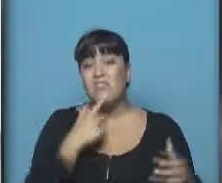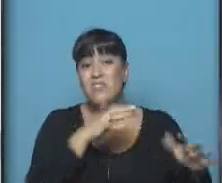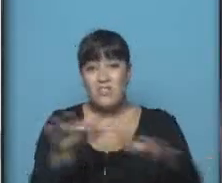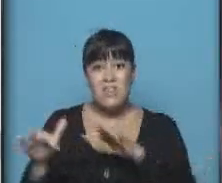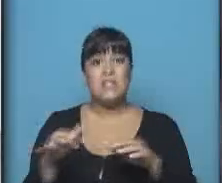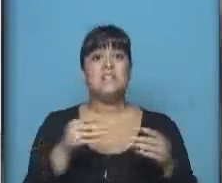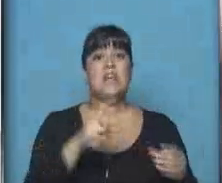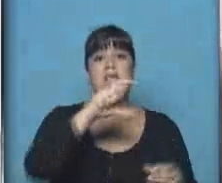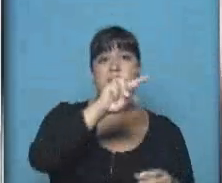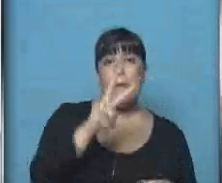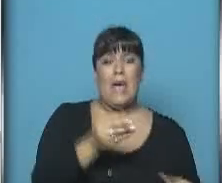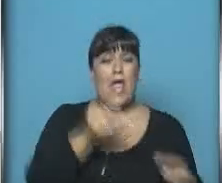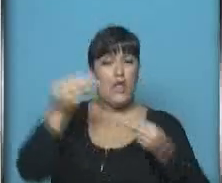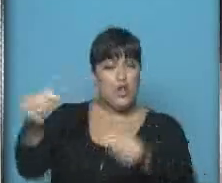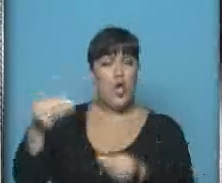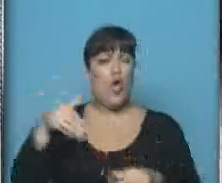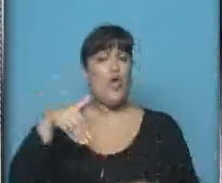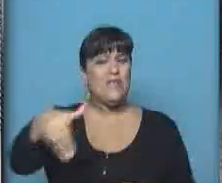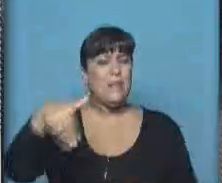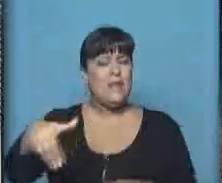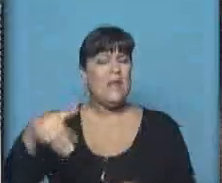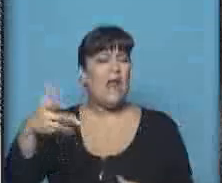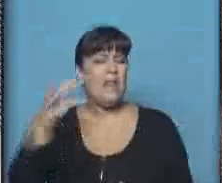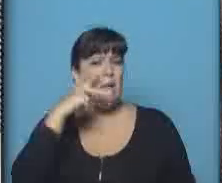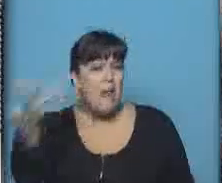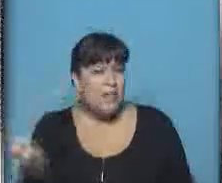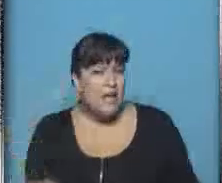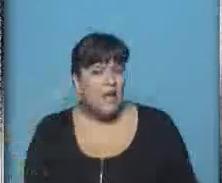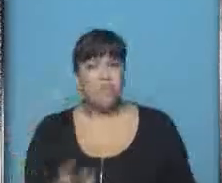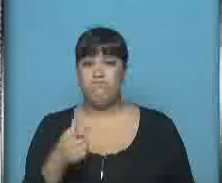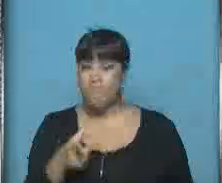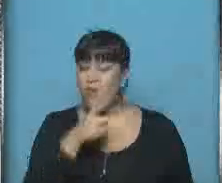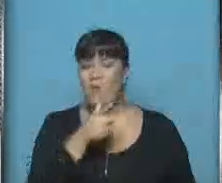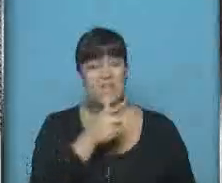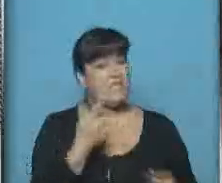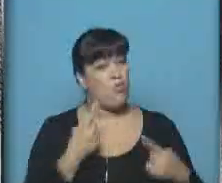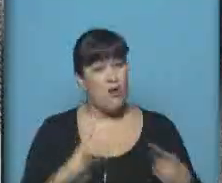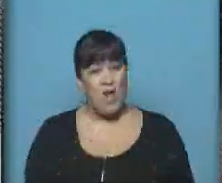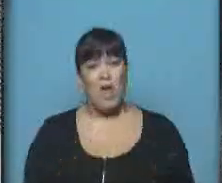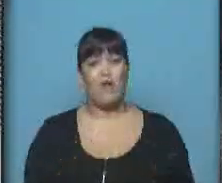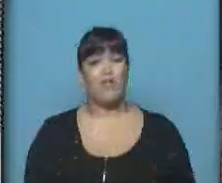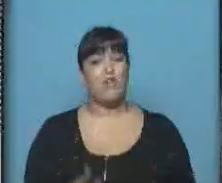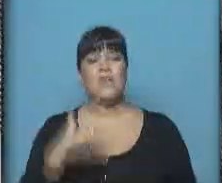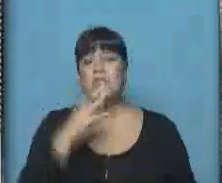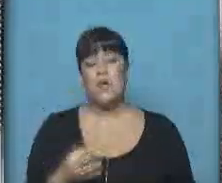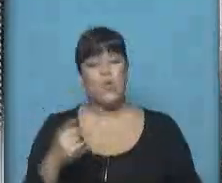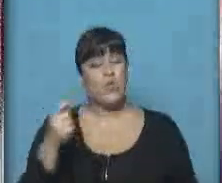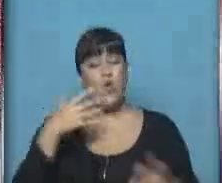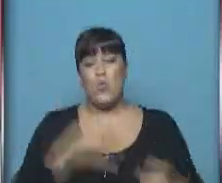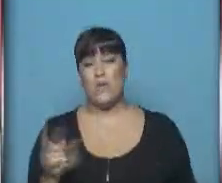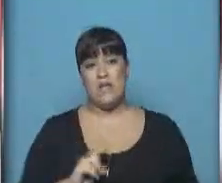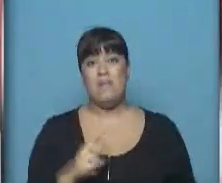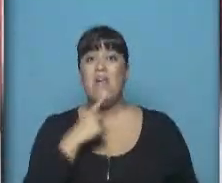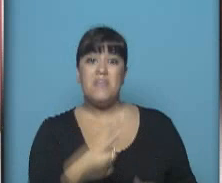entregó un currículum vitae en la terminal de ómnibus de La Plata. Por eso es que nos parece extraño. No debe estar bien, supongo, aunque digan